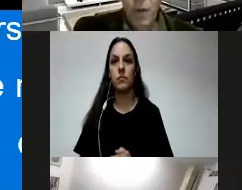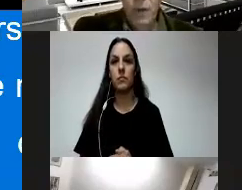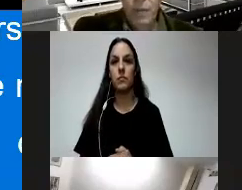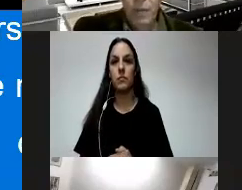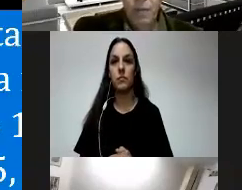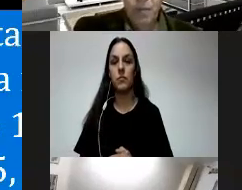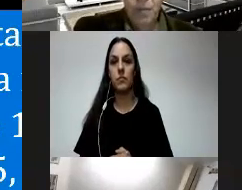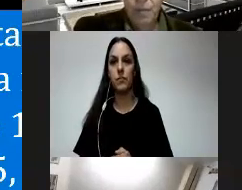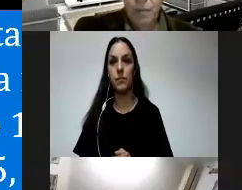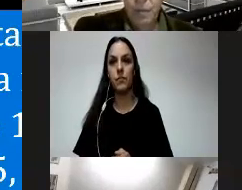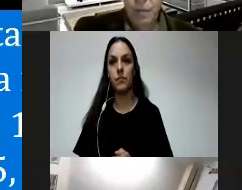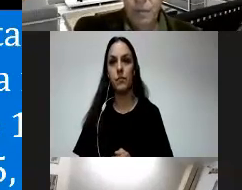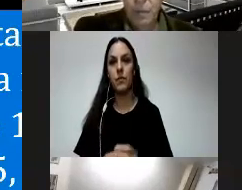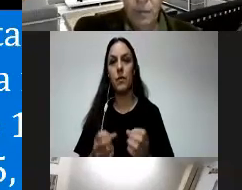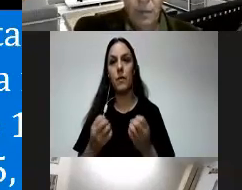Bueno,